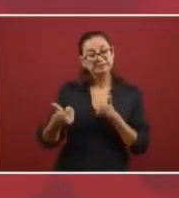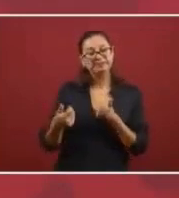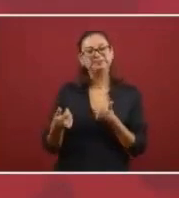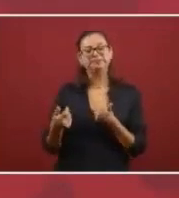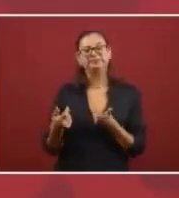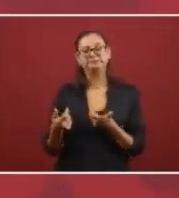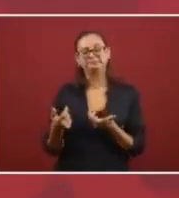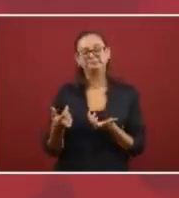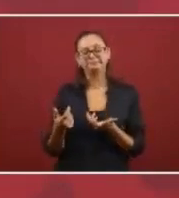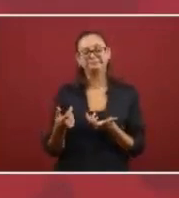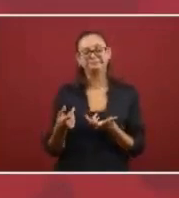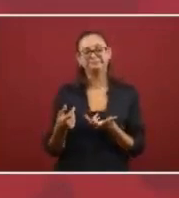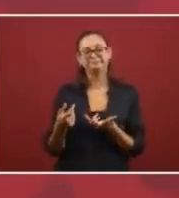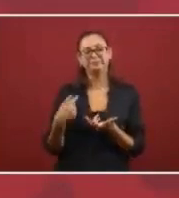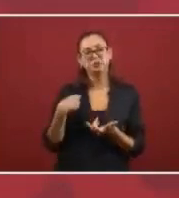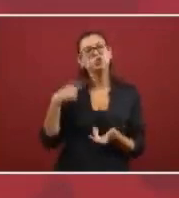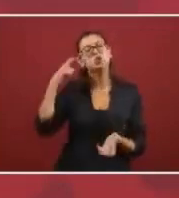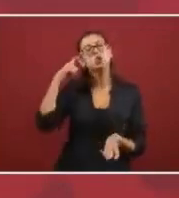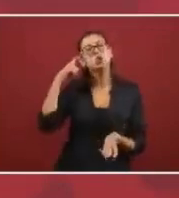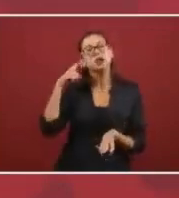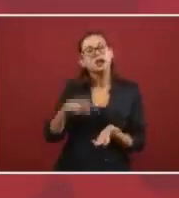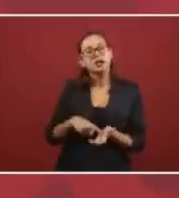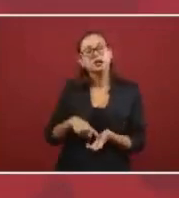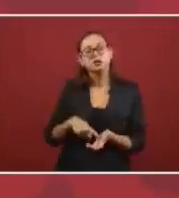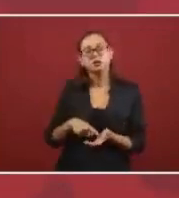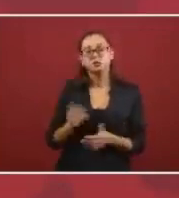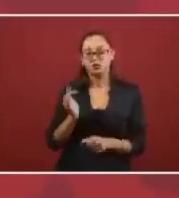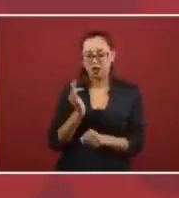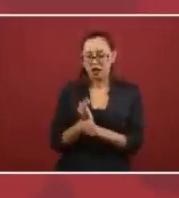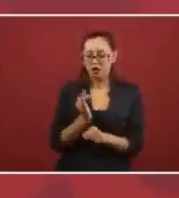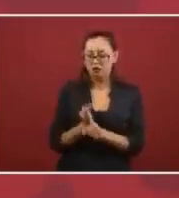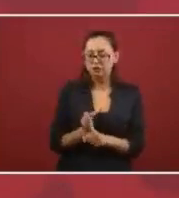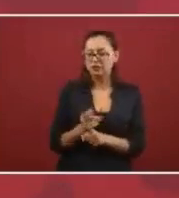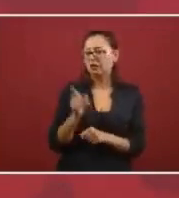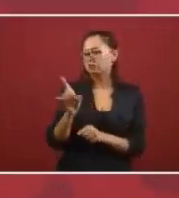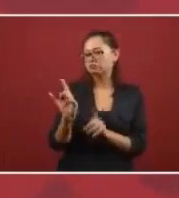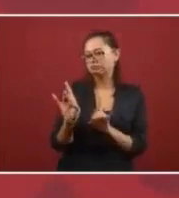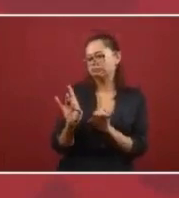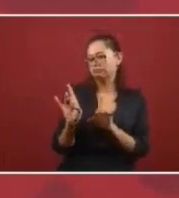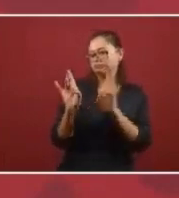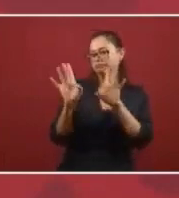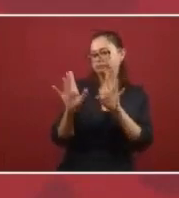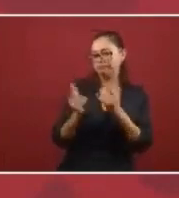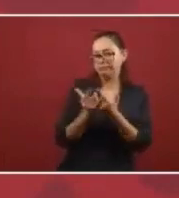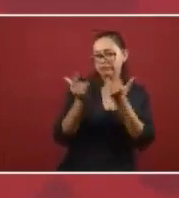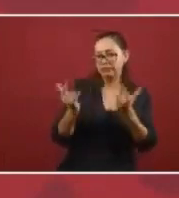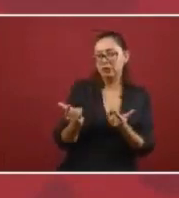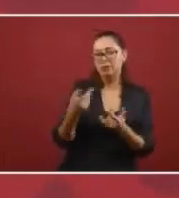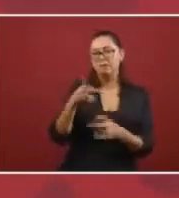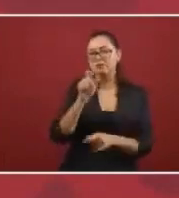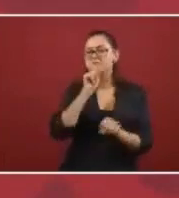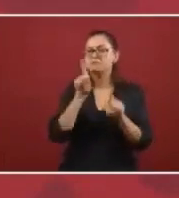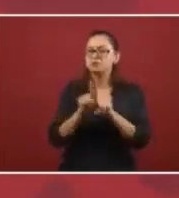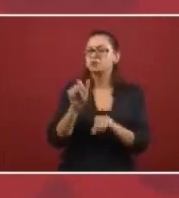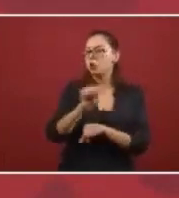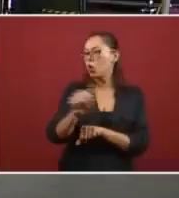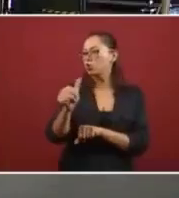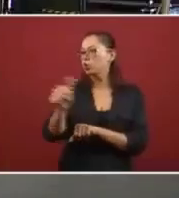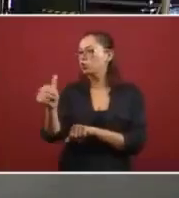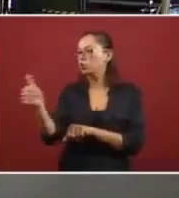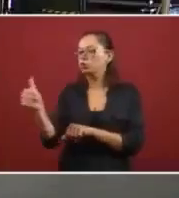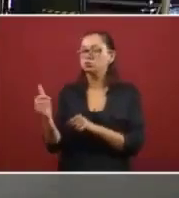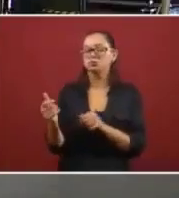caso sí no para otros aplica aparejo el